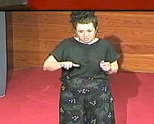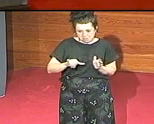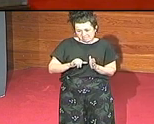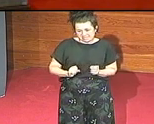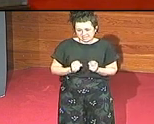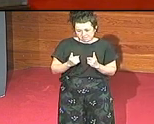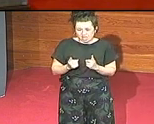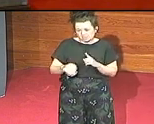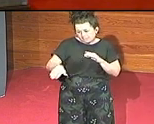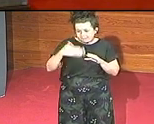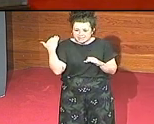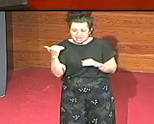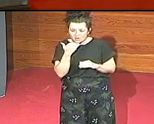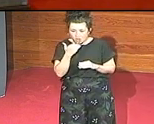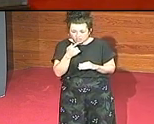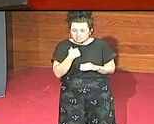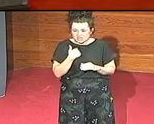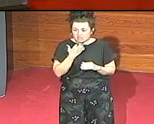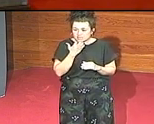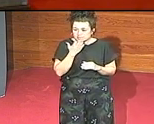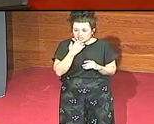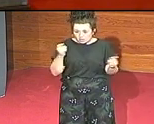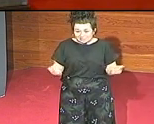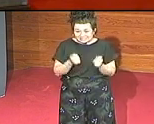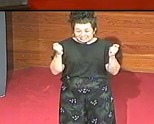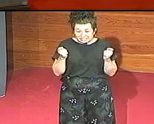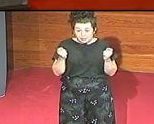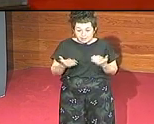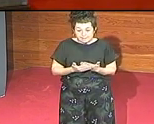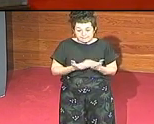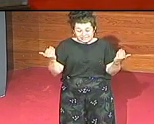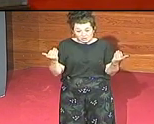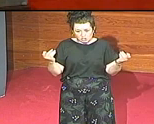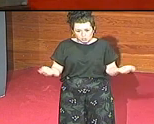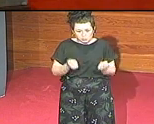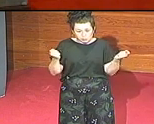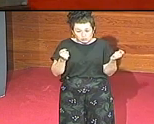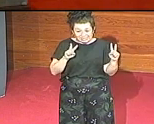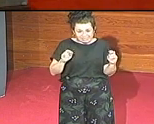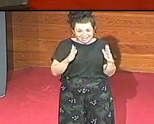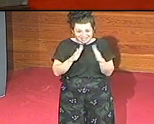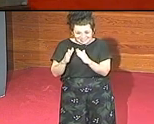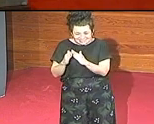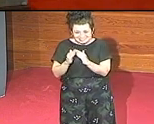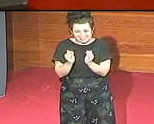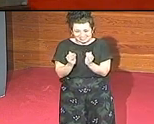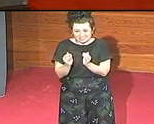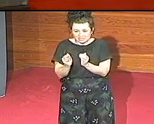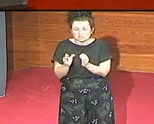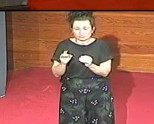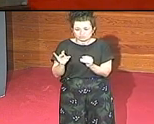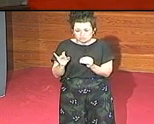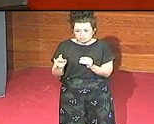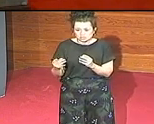te mandan mails por ejemplo cuando sáquelo de las casitas en el periódico sí que hubo mucha gente que me escribió que habían vivido